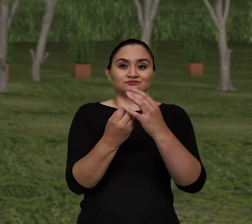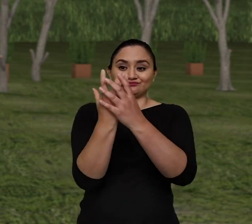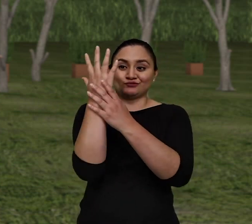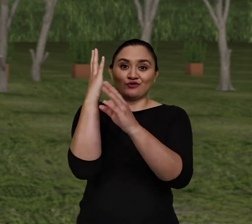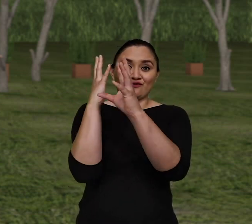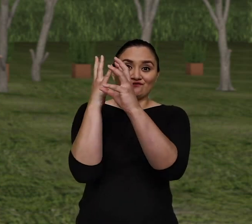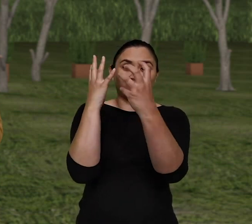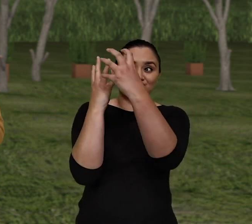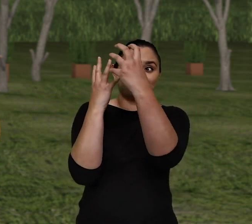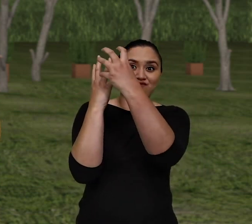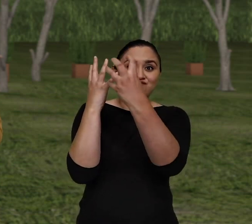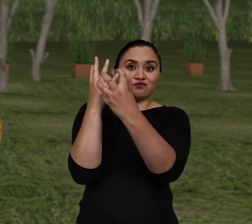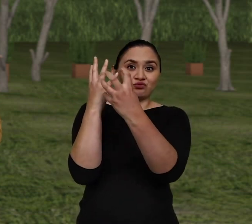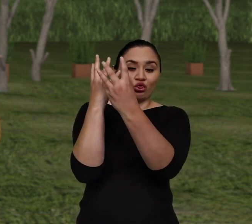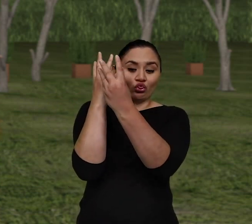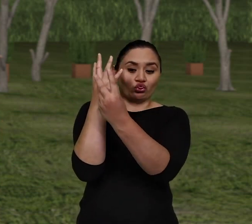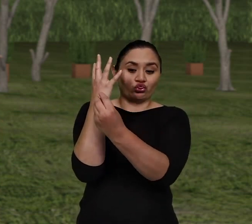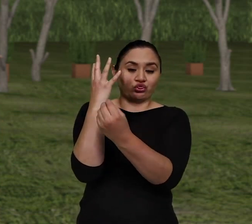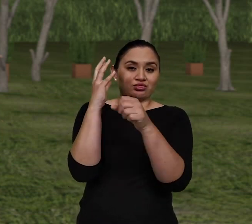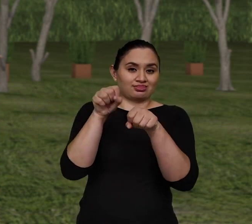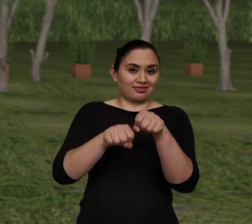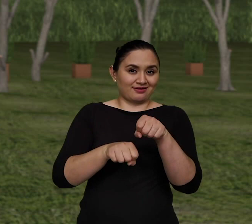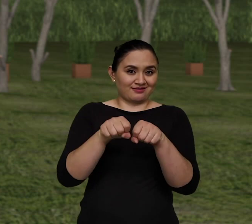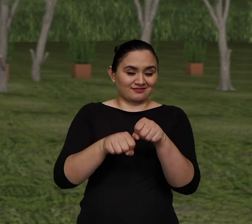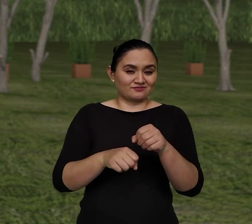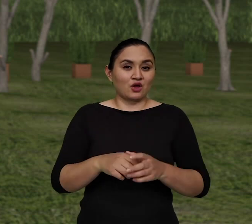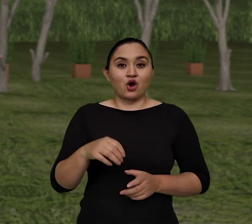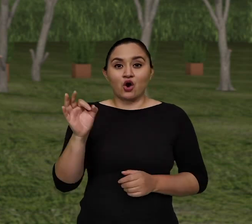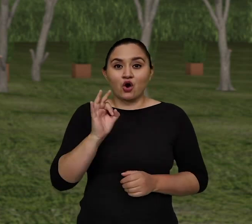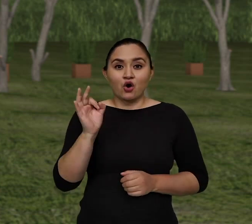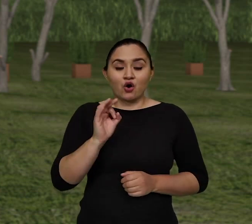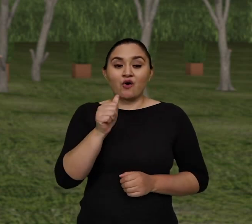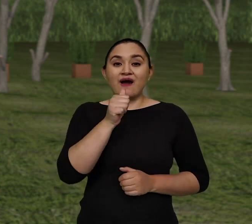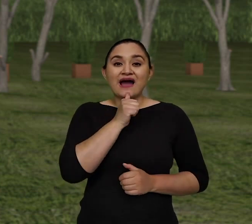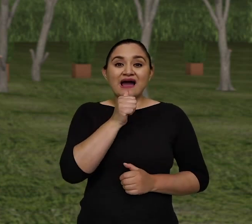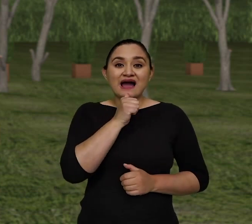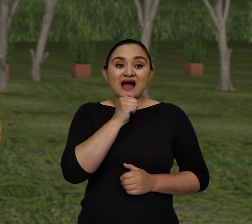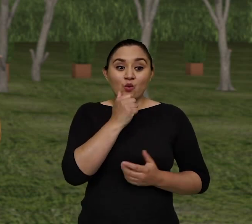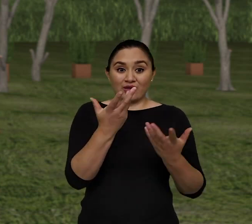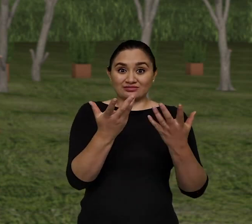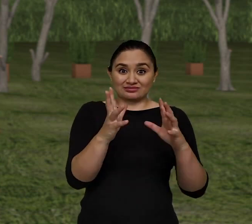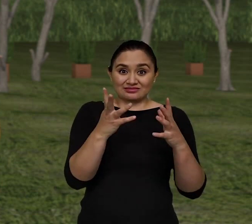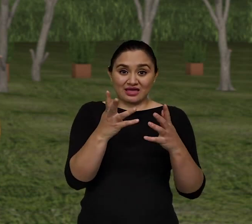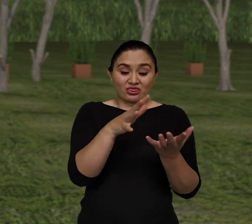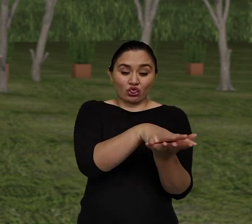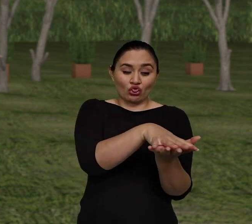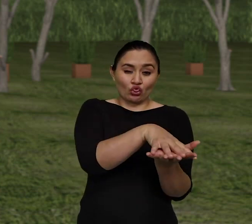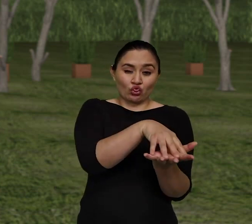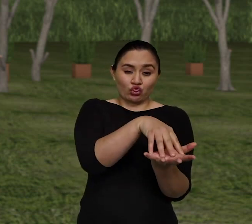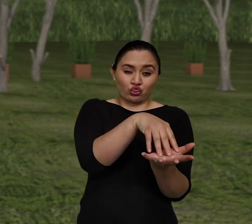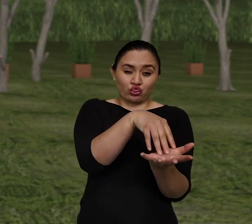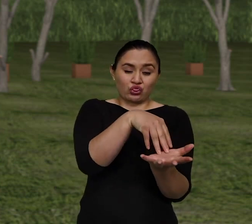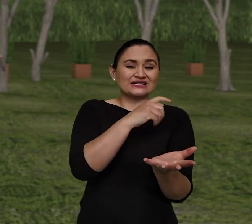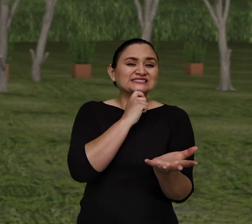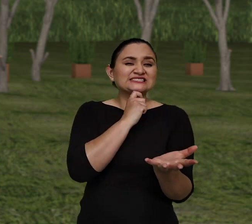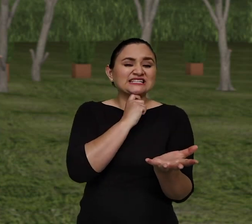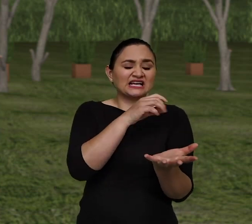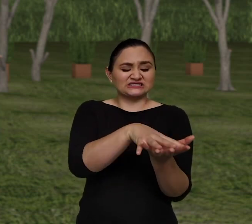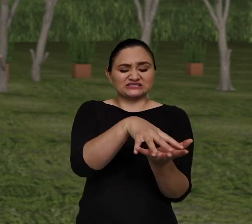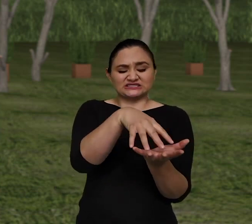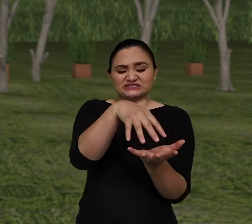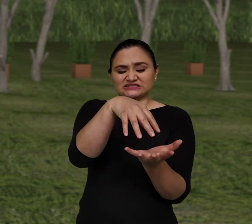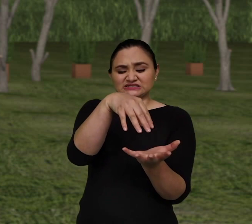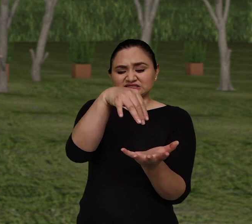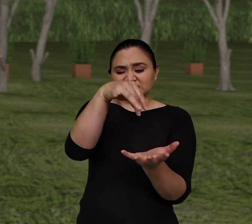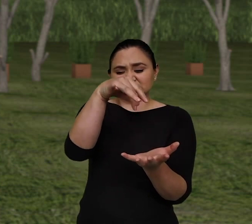y hortalizas no se conservan. La carencia prolongada del agua acaba con el cultivo. No hay una norma general, pero